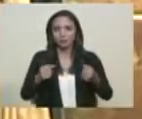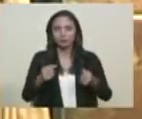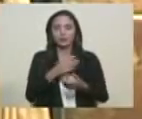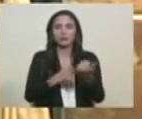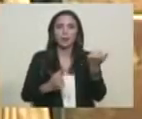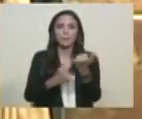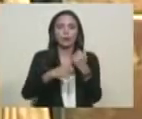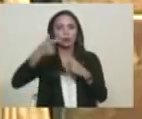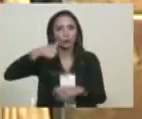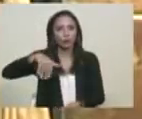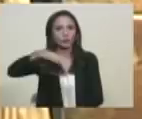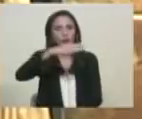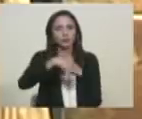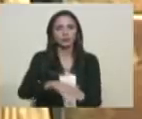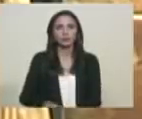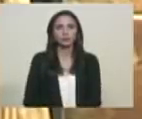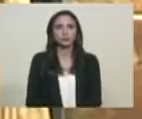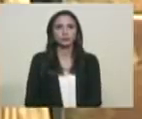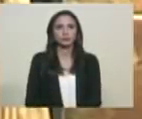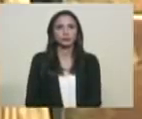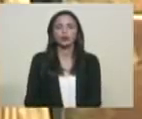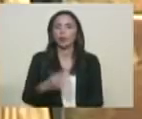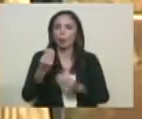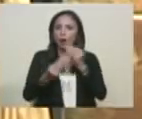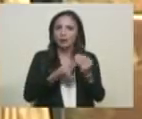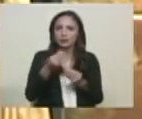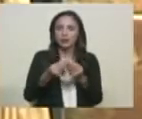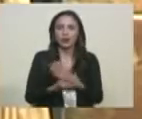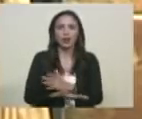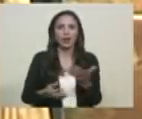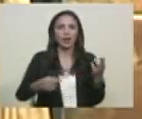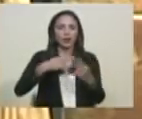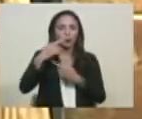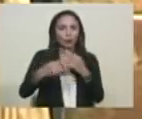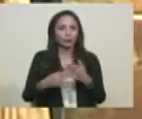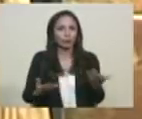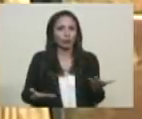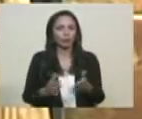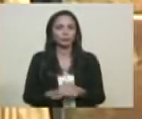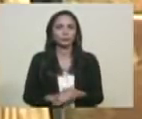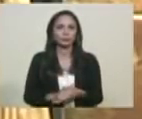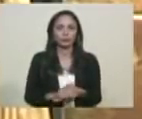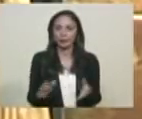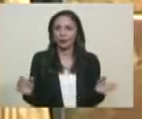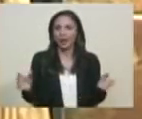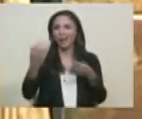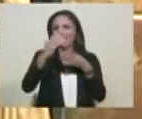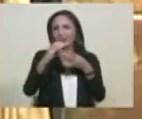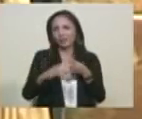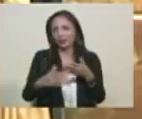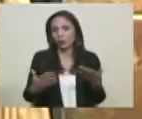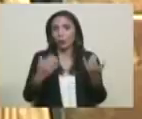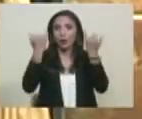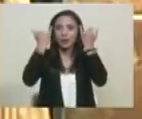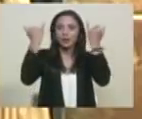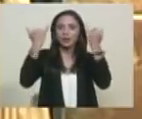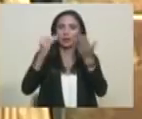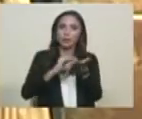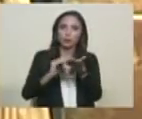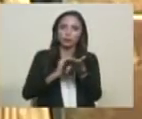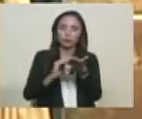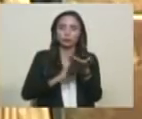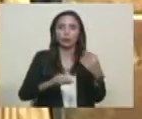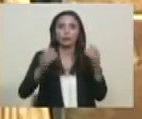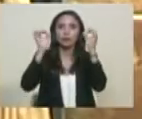pueblo. Una revolución, para ser revolución verdaderamente, se caracteriza si es capaz de crear lo